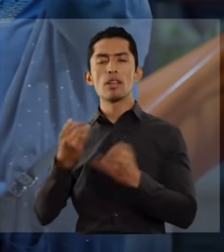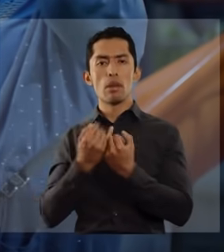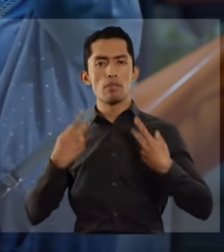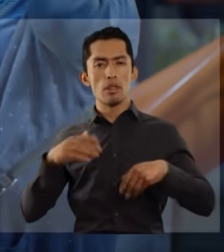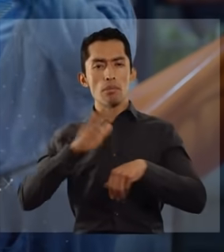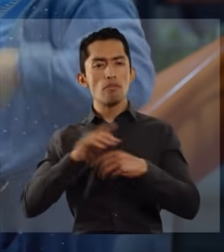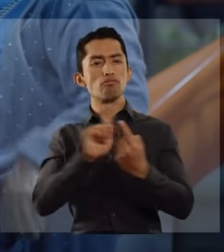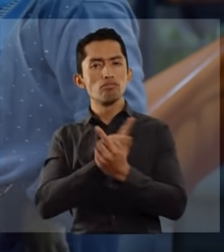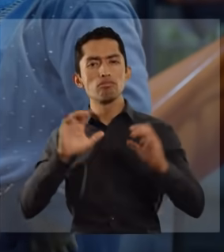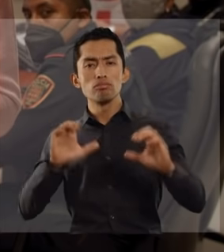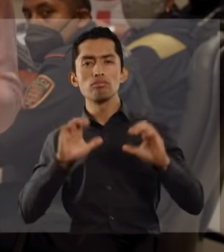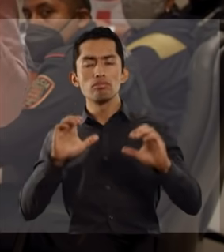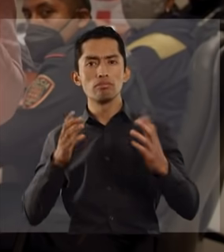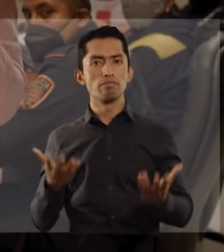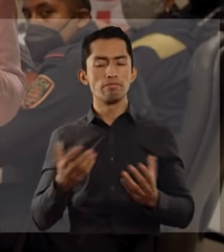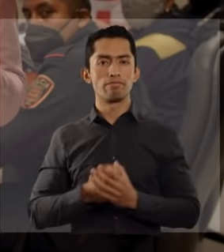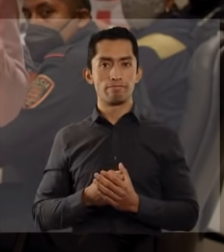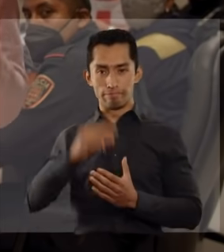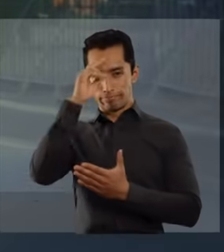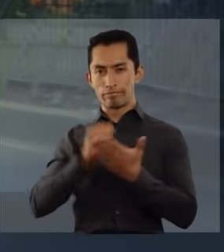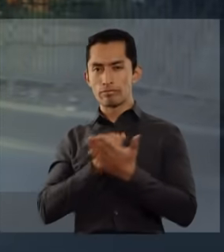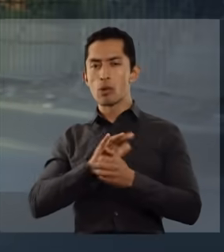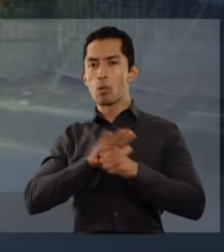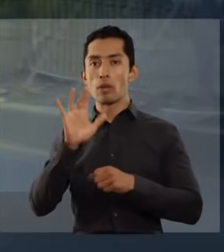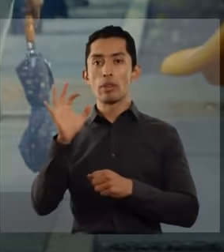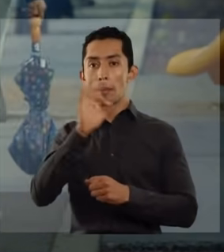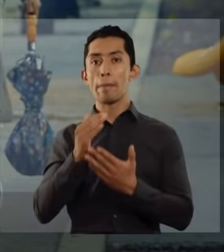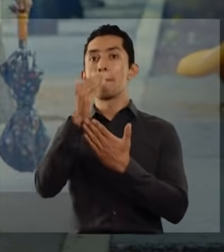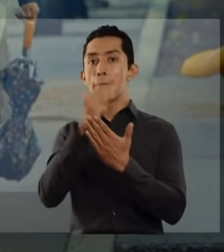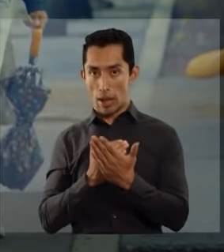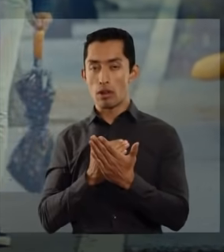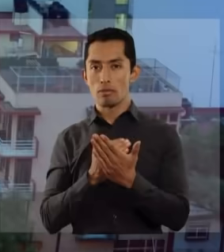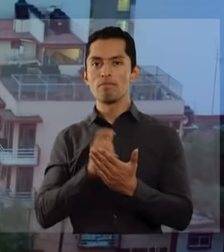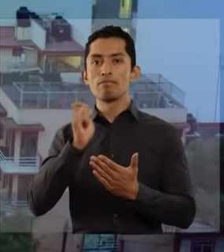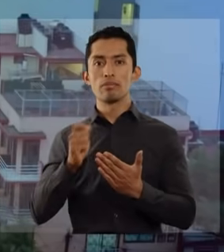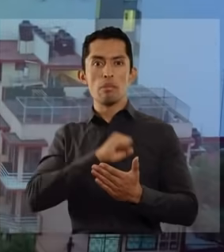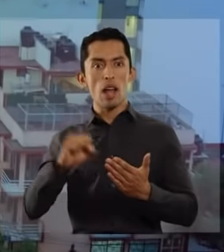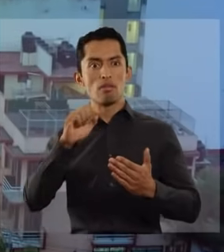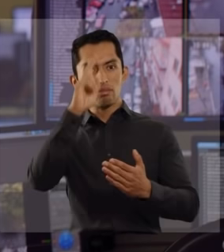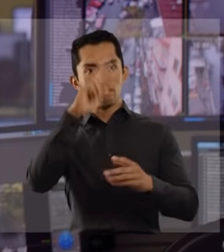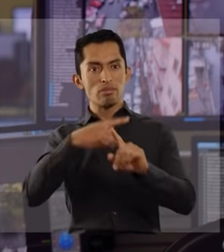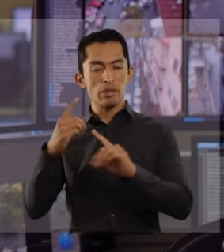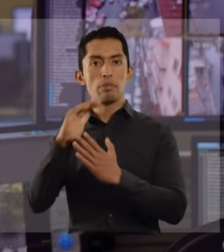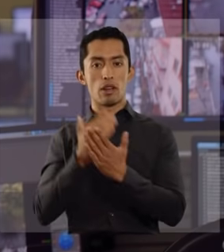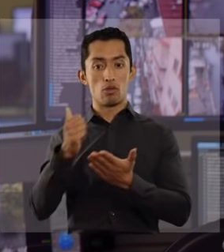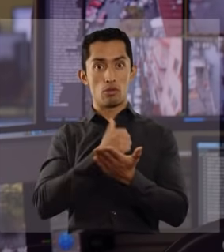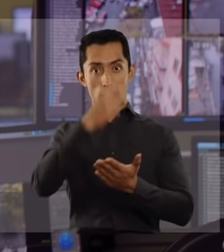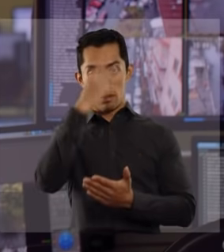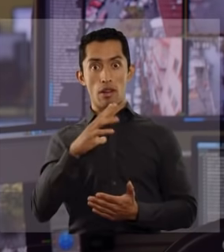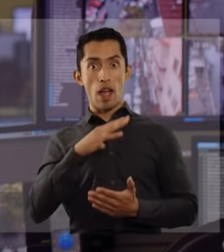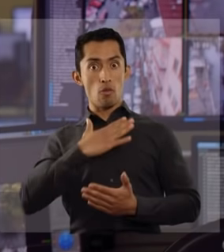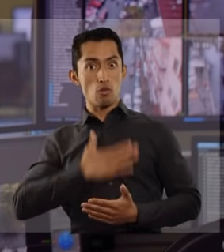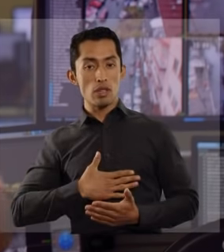y más cercana a la gente. Con inteligencia redujimos cerca de 50% los delitos de alto impacto. En la Ciudad de México,